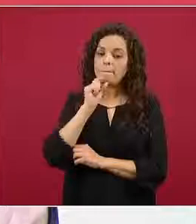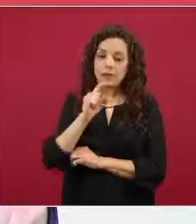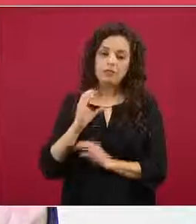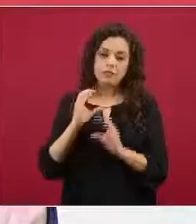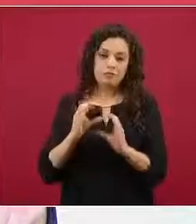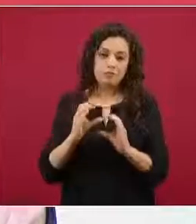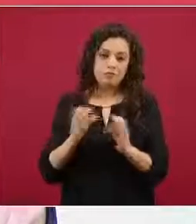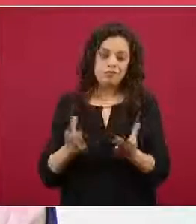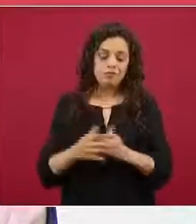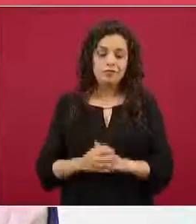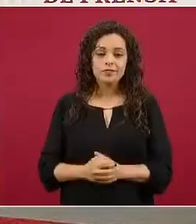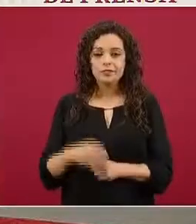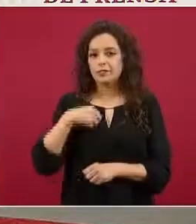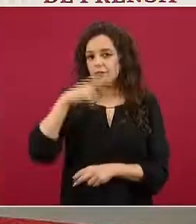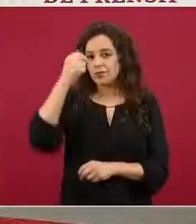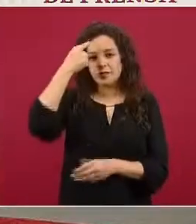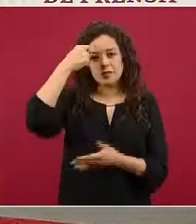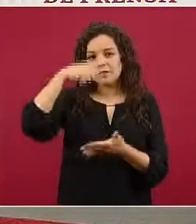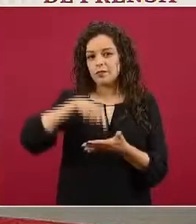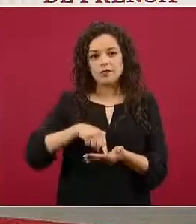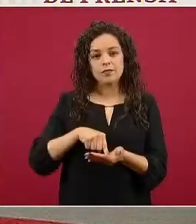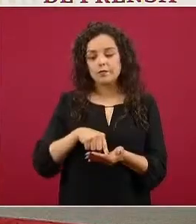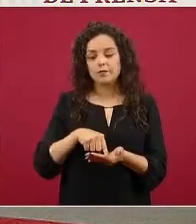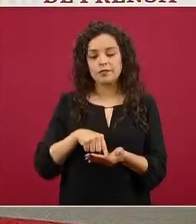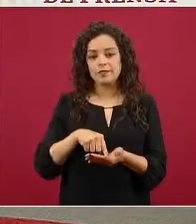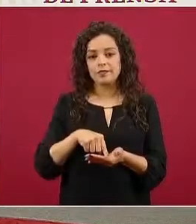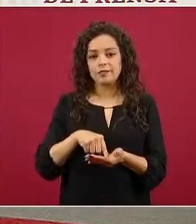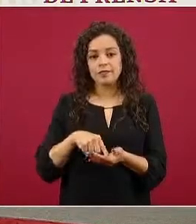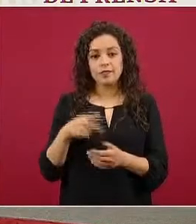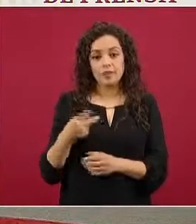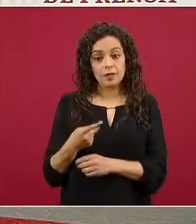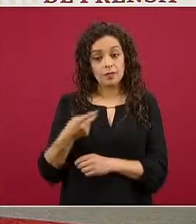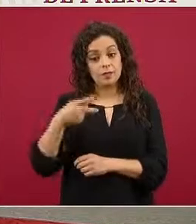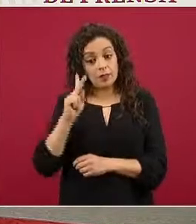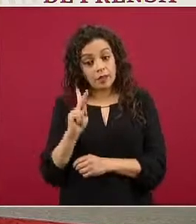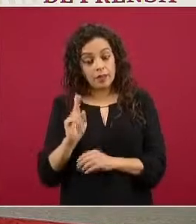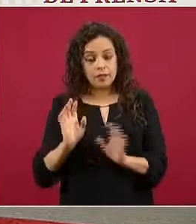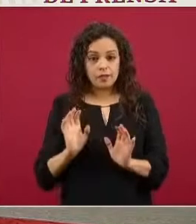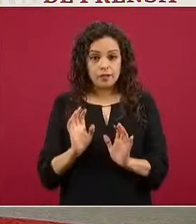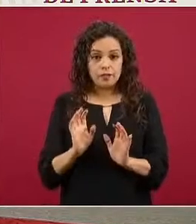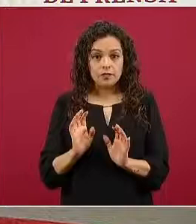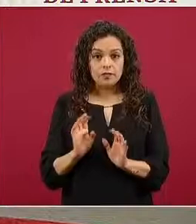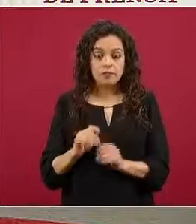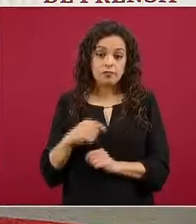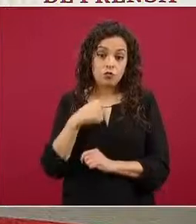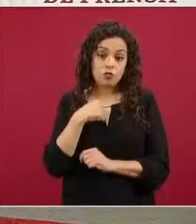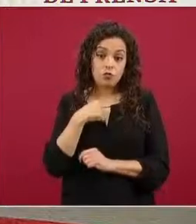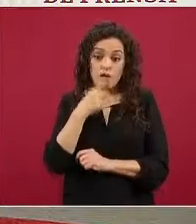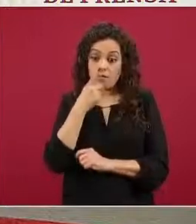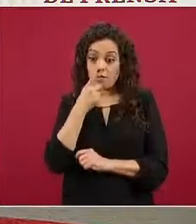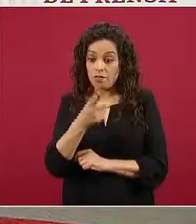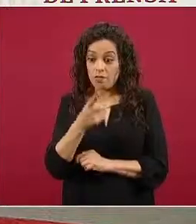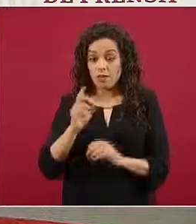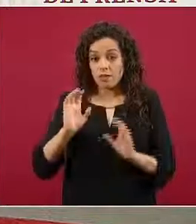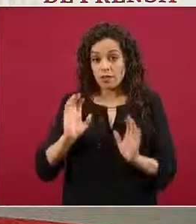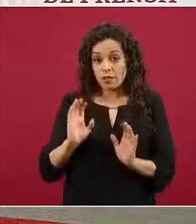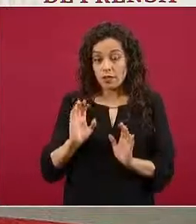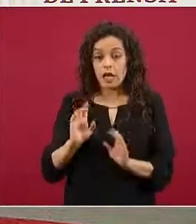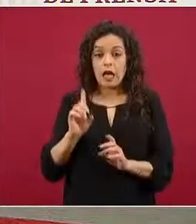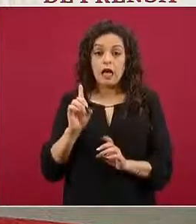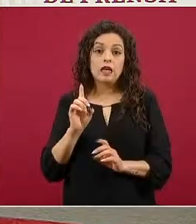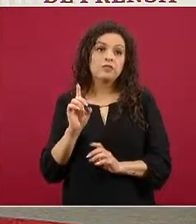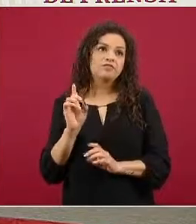que no habrá mercado negro. Sin embargo, lo que yo pueda decir y la